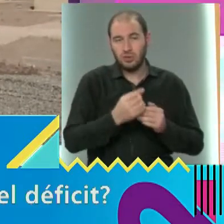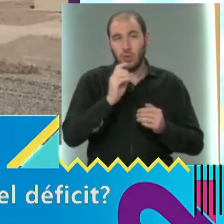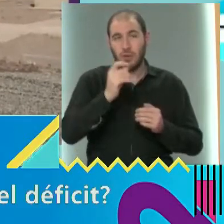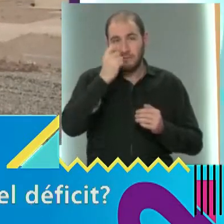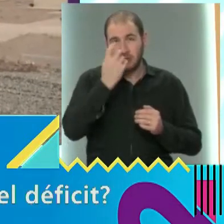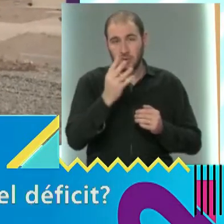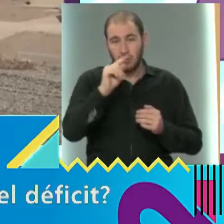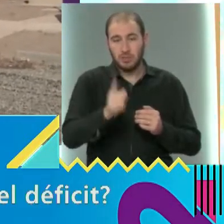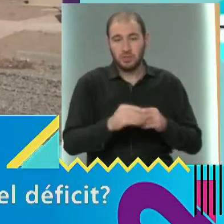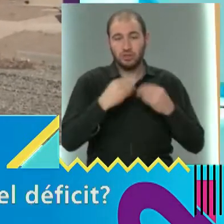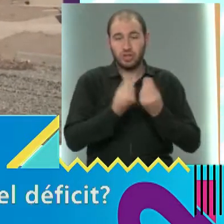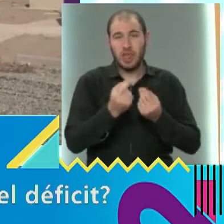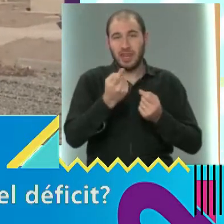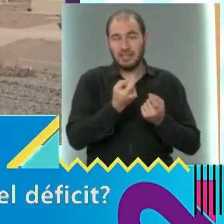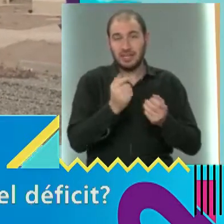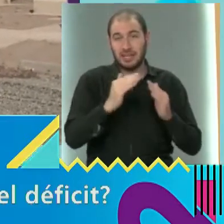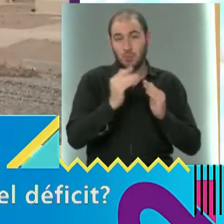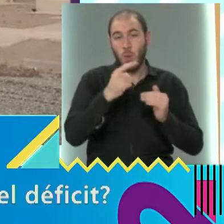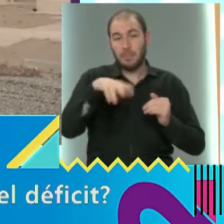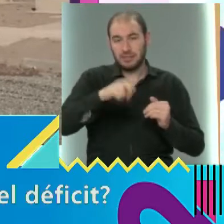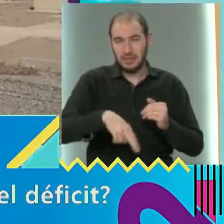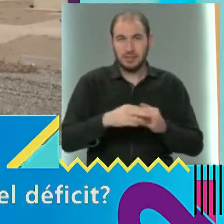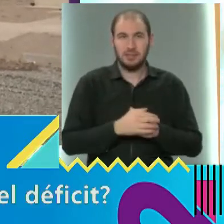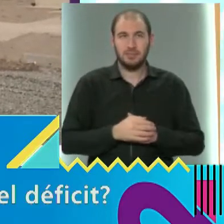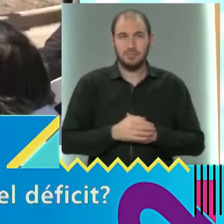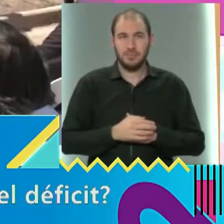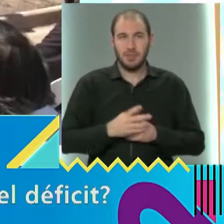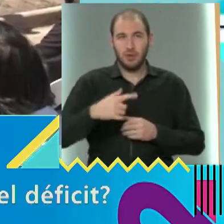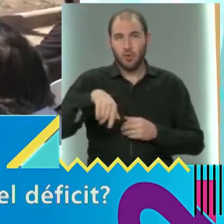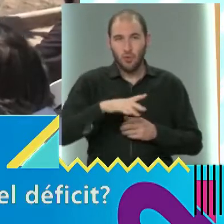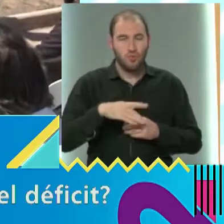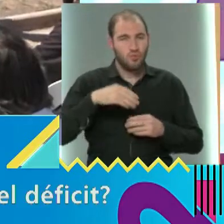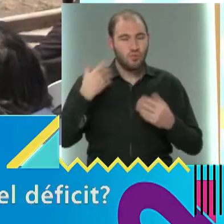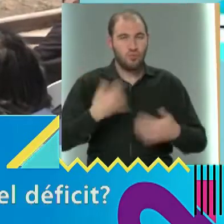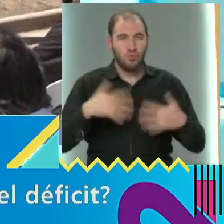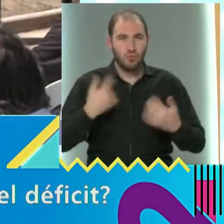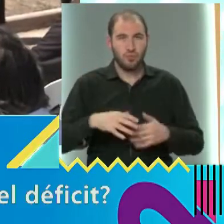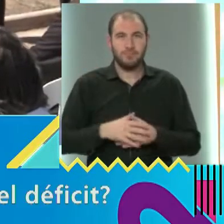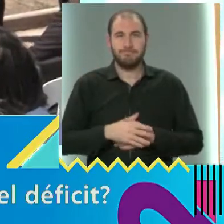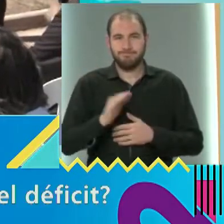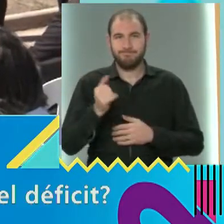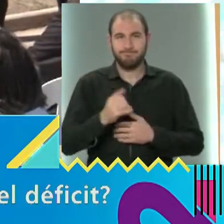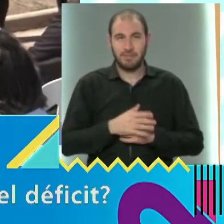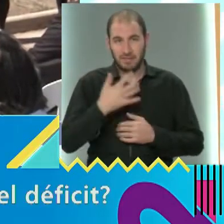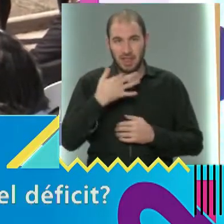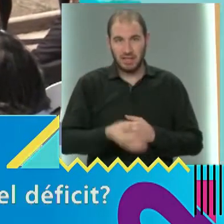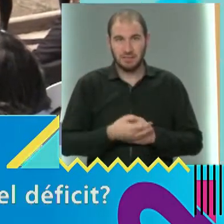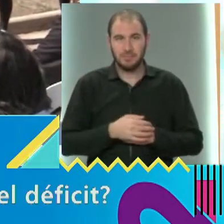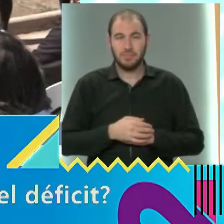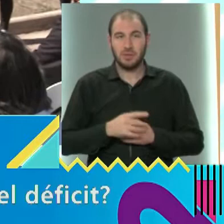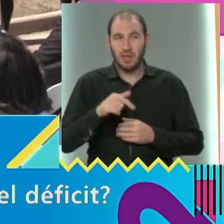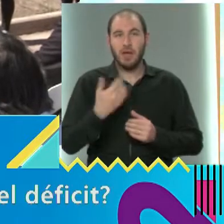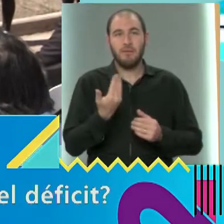el 24% de esa necesidad de Guaymallén. O sea que estamos bastante, bastante agitados, sí, eso es verdad. Tenemos